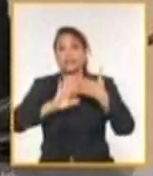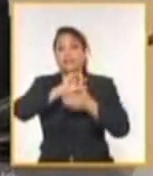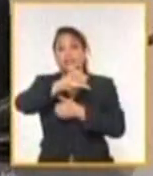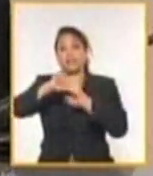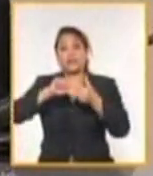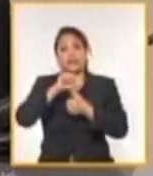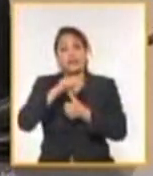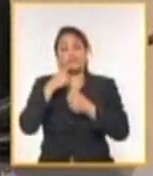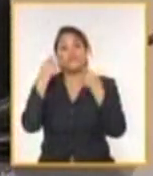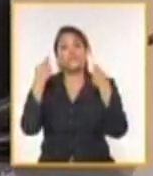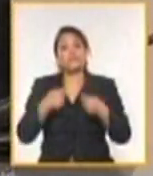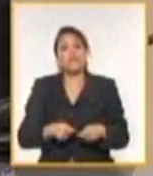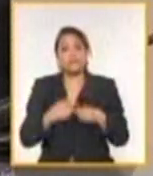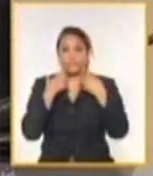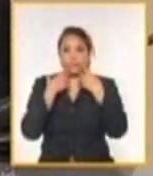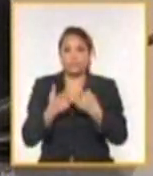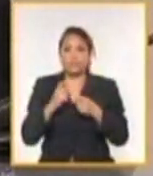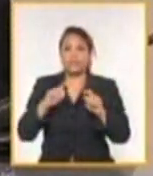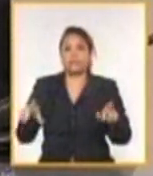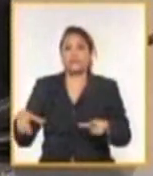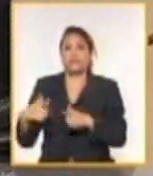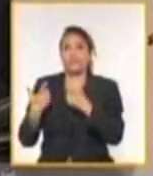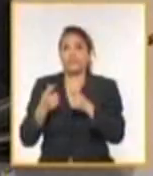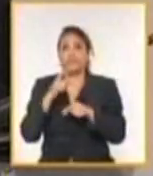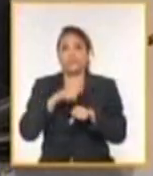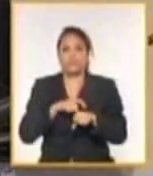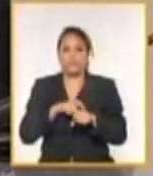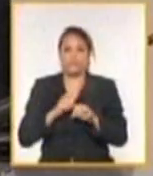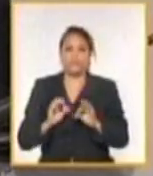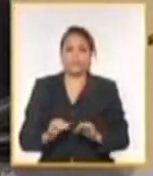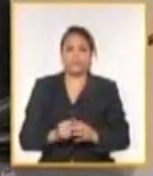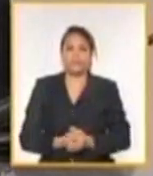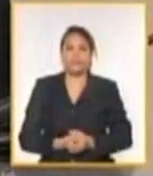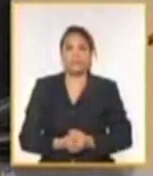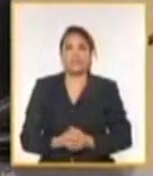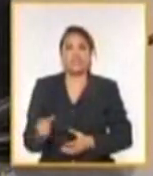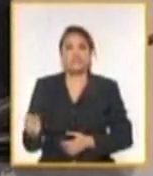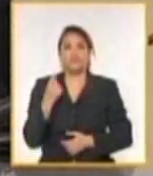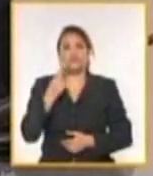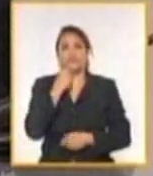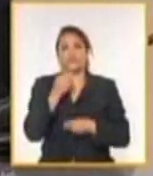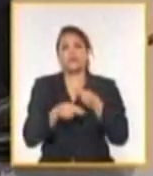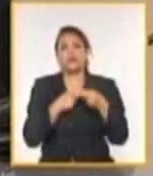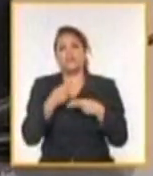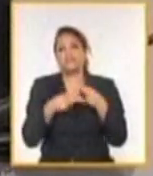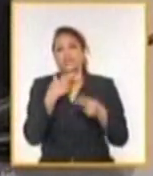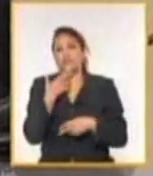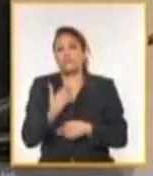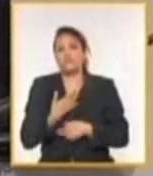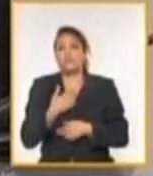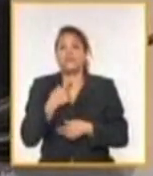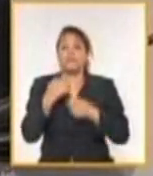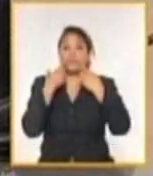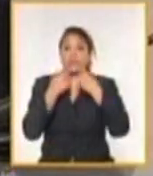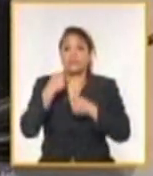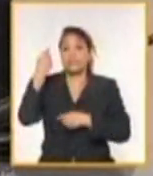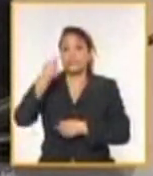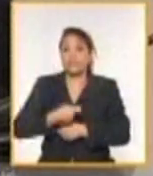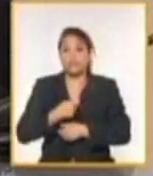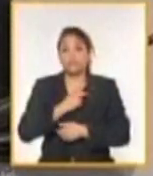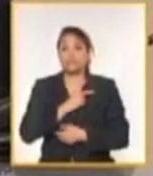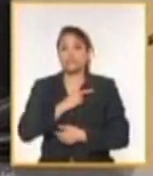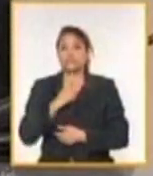deber sagrado que cumplir en esta hora singular y solo podrán hacerlo con decisión, con valor y